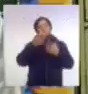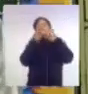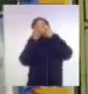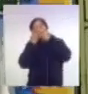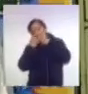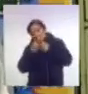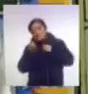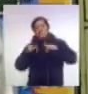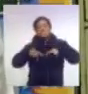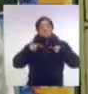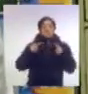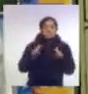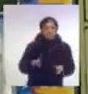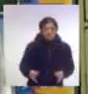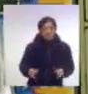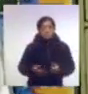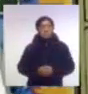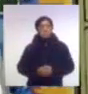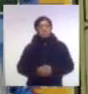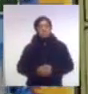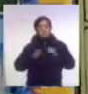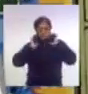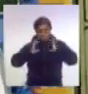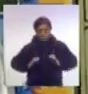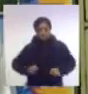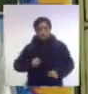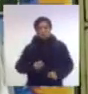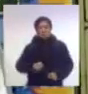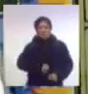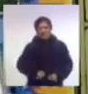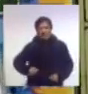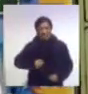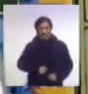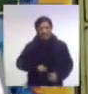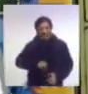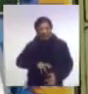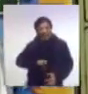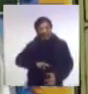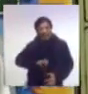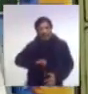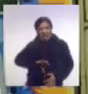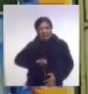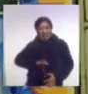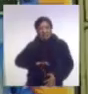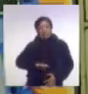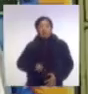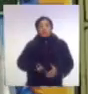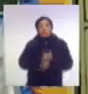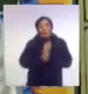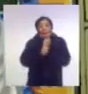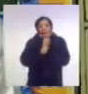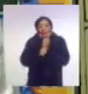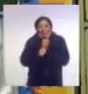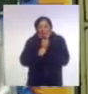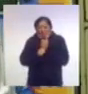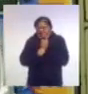a dar depresión. Metabólicos nos puede dar gastritis, nos puede dar estreñimiento crónico,